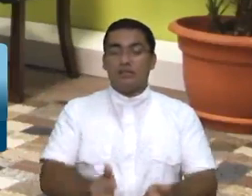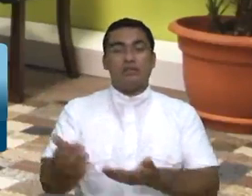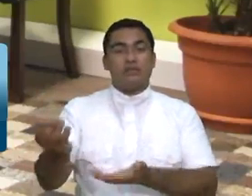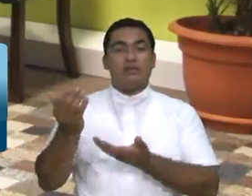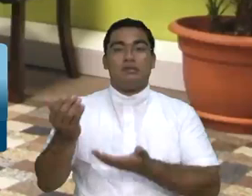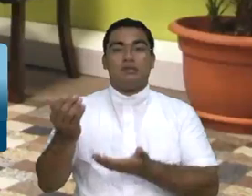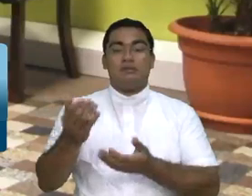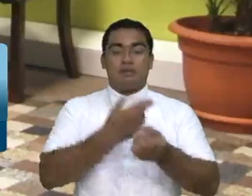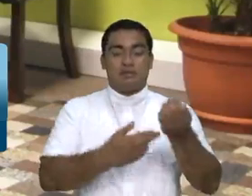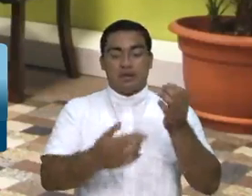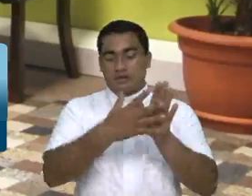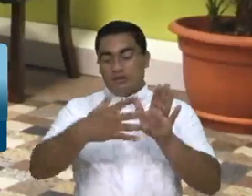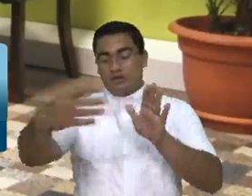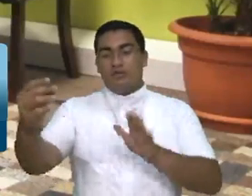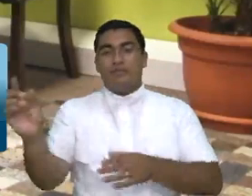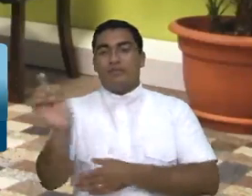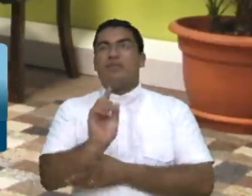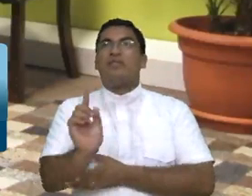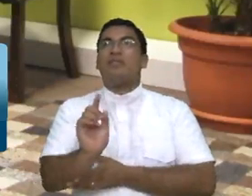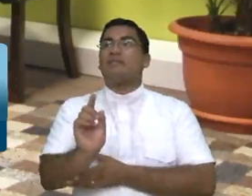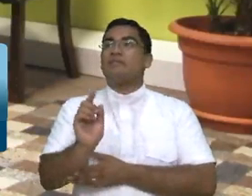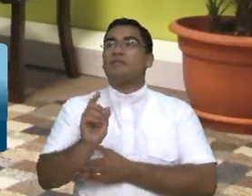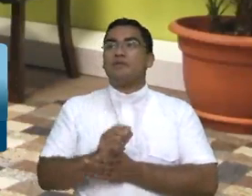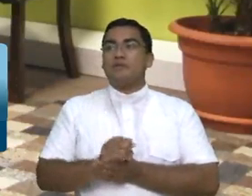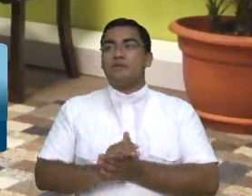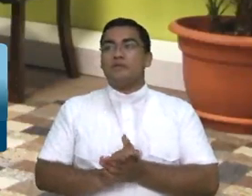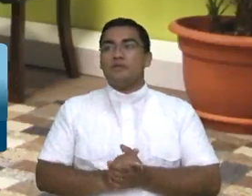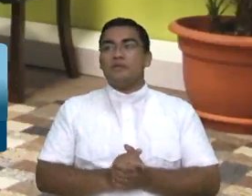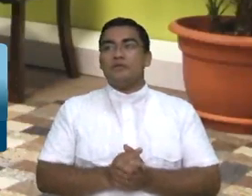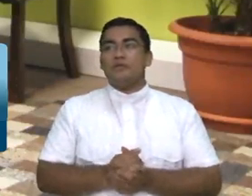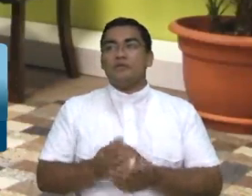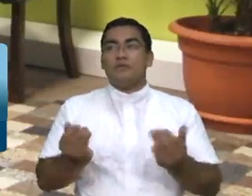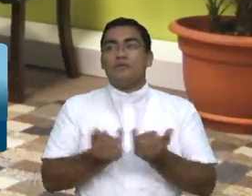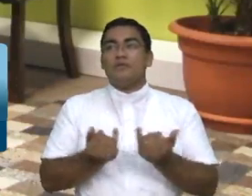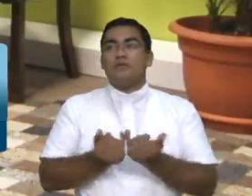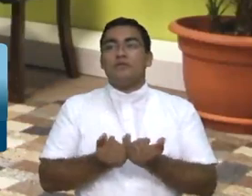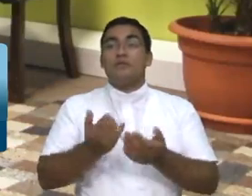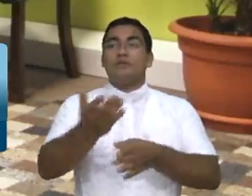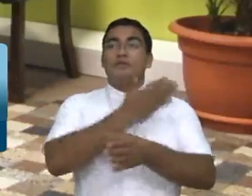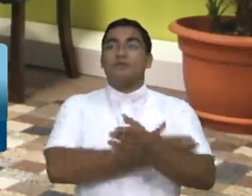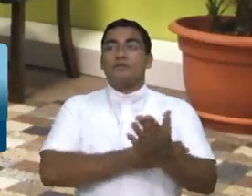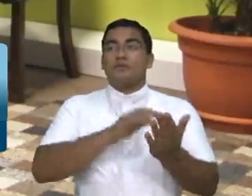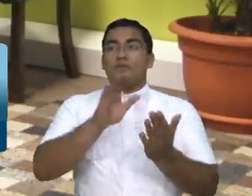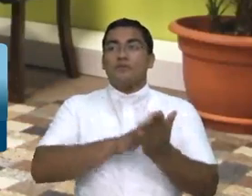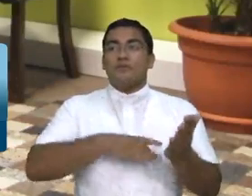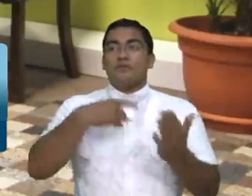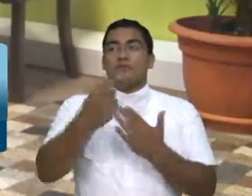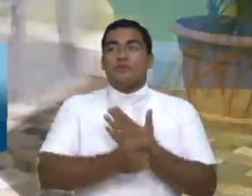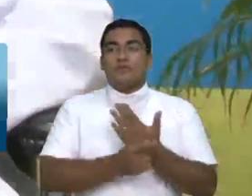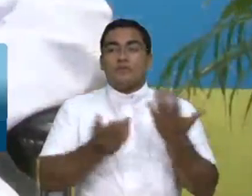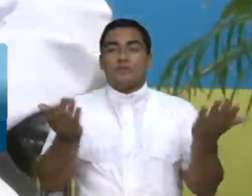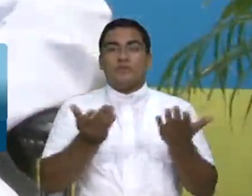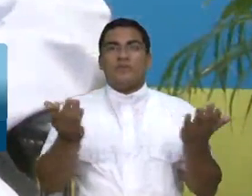través de la sangre, ¿verdad? Como el VIH, sí, sí, las hepatitis se transmiten a través de la sangre. Por eso, en un programa anterior hablamos de eso, ¿verdad? Que se hacen pruebas a la sangre para